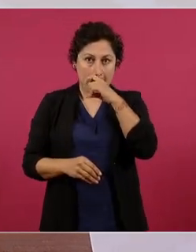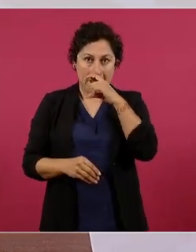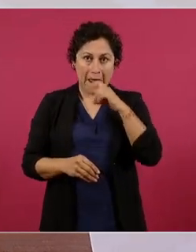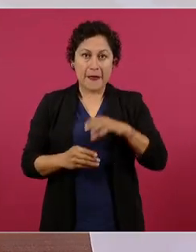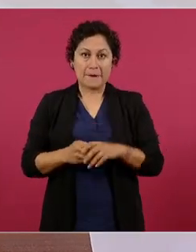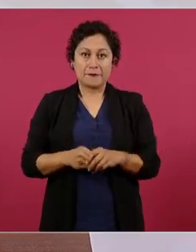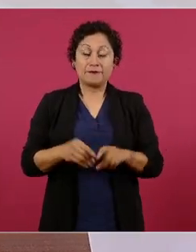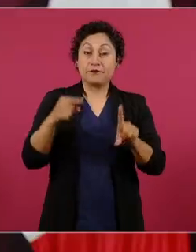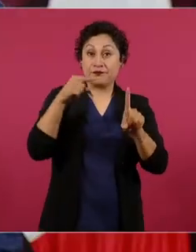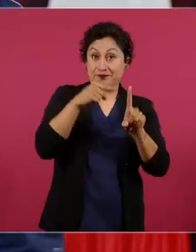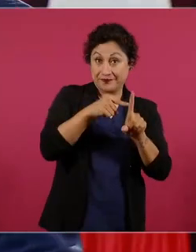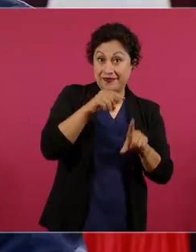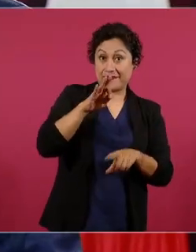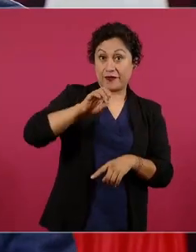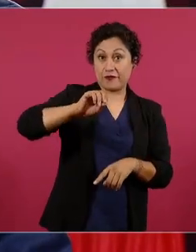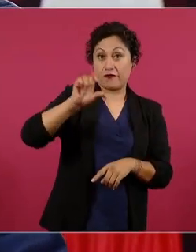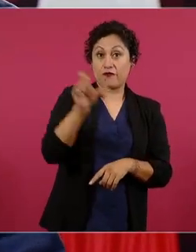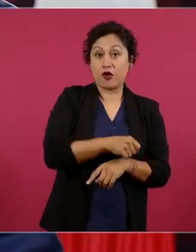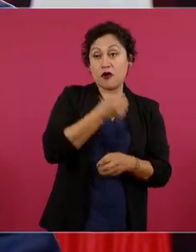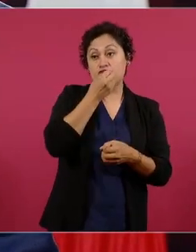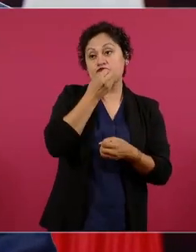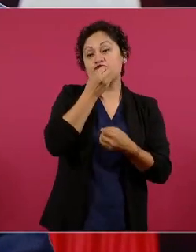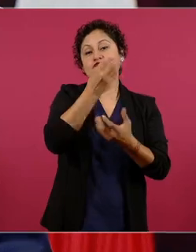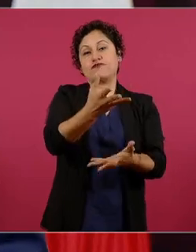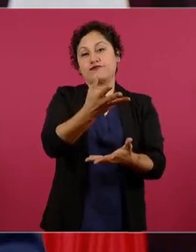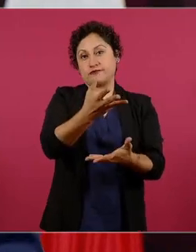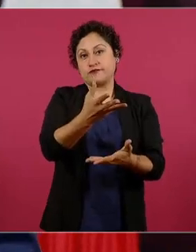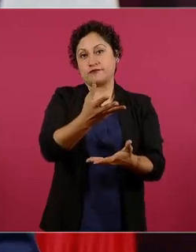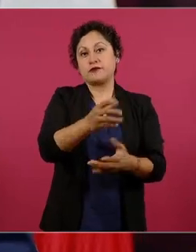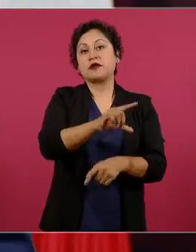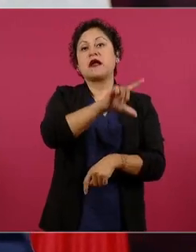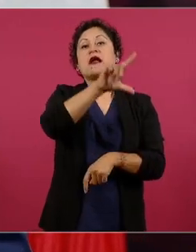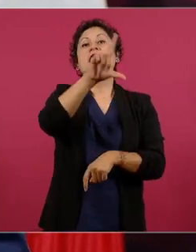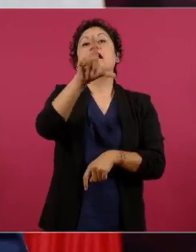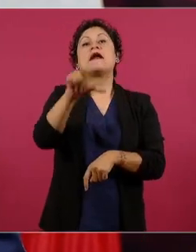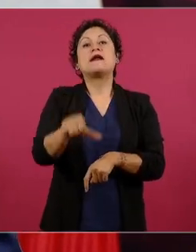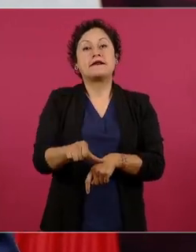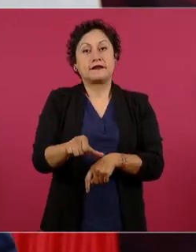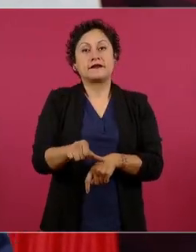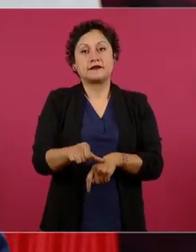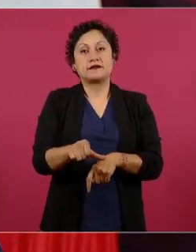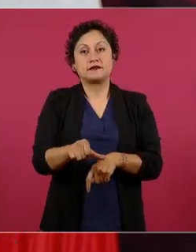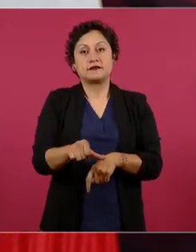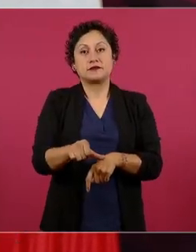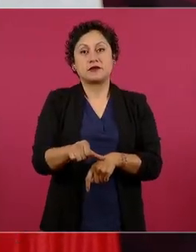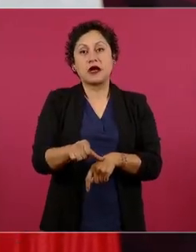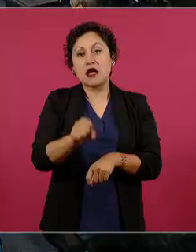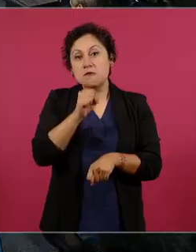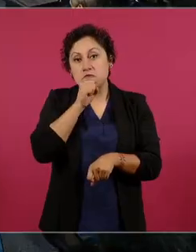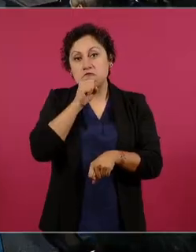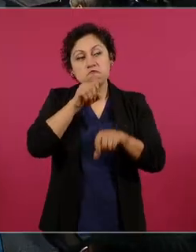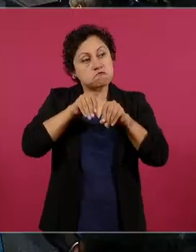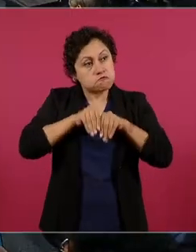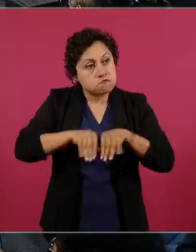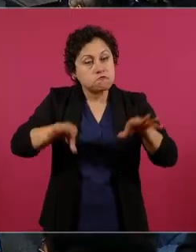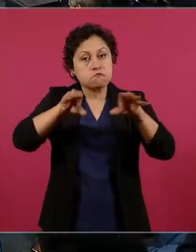y luego lo dice en campaña y lo callan, ¿no?